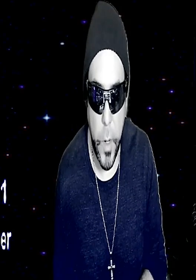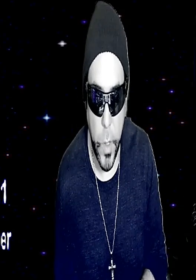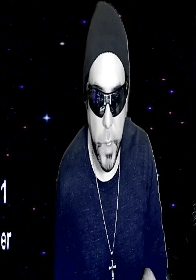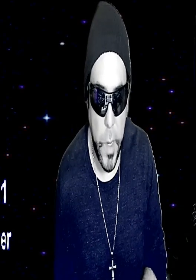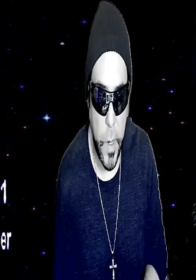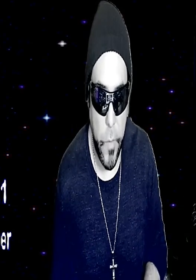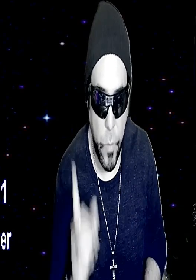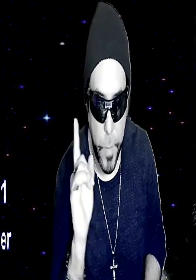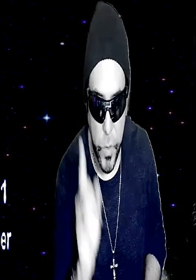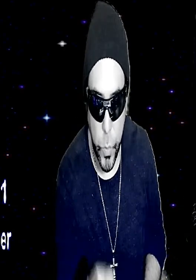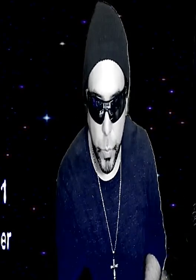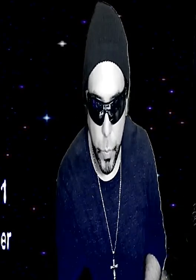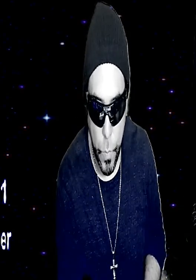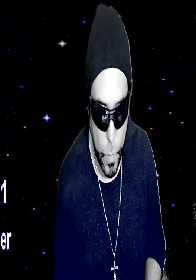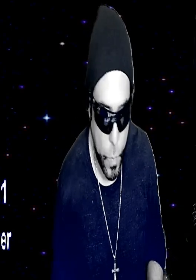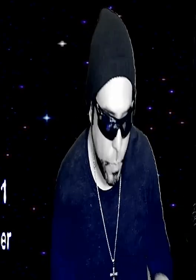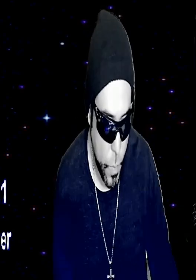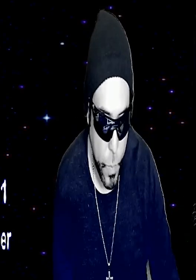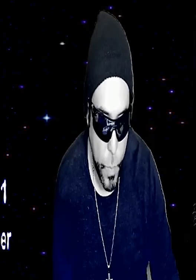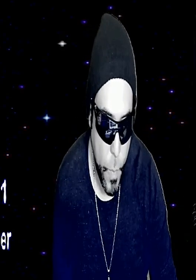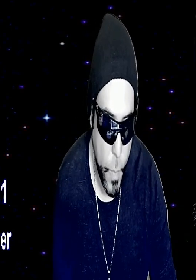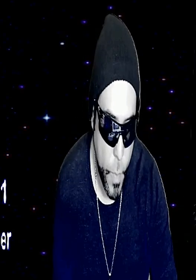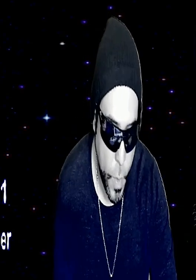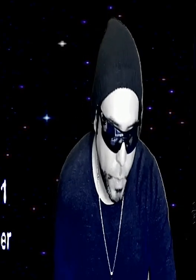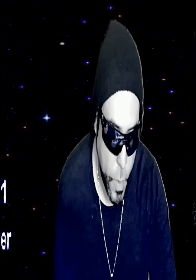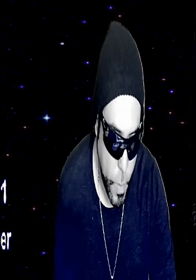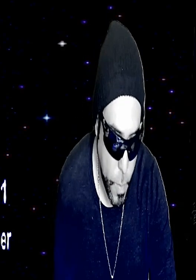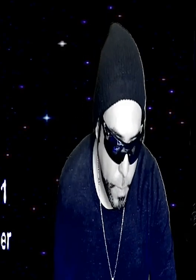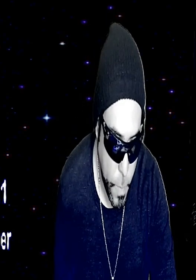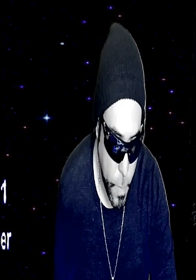amigos, para leer lo que es la información.